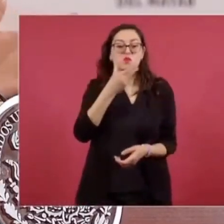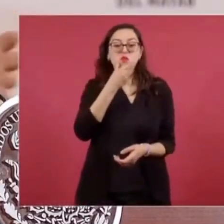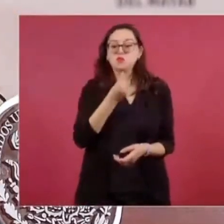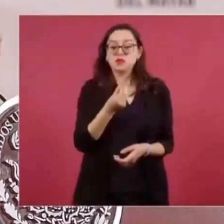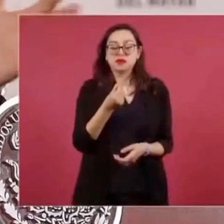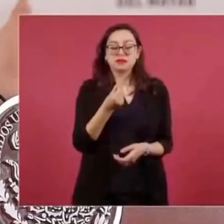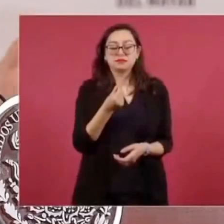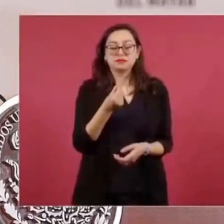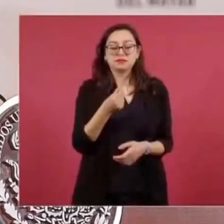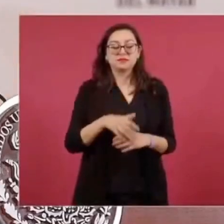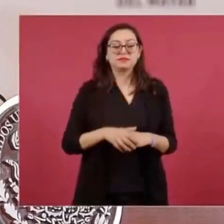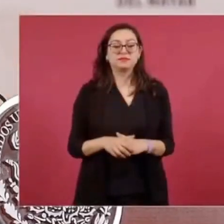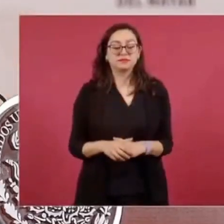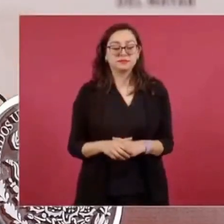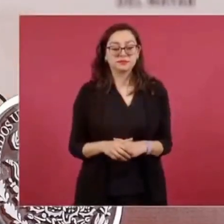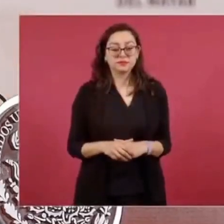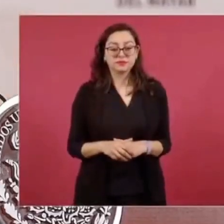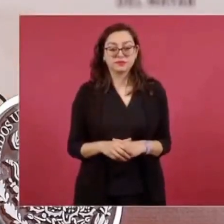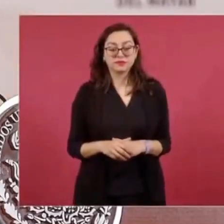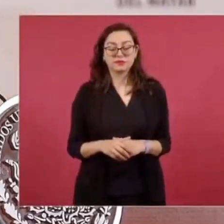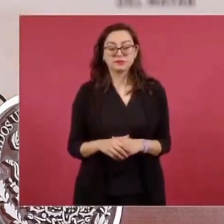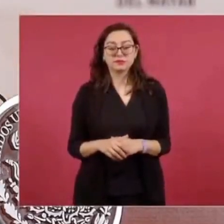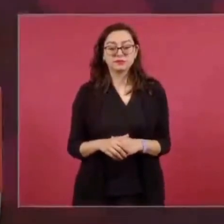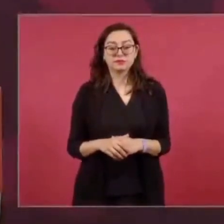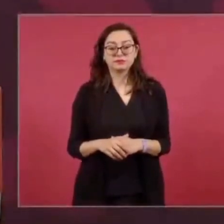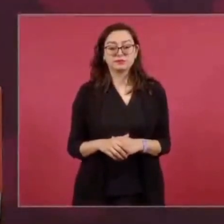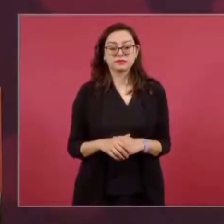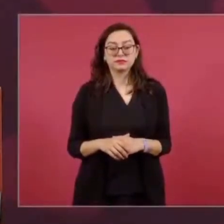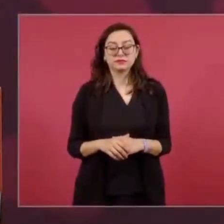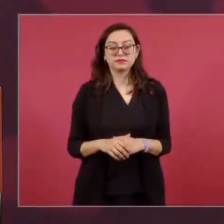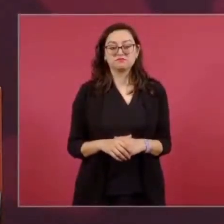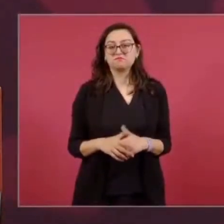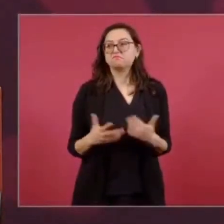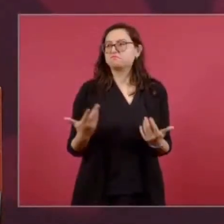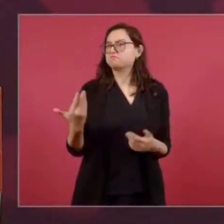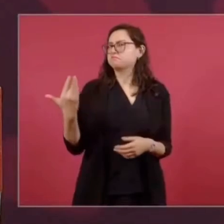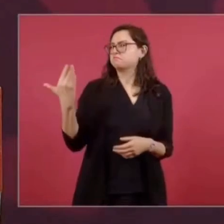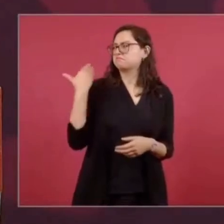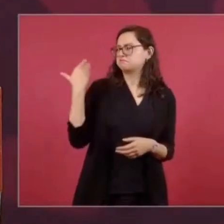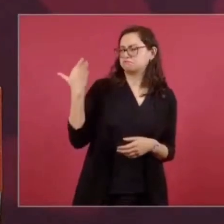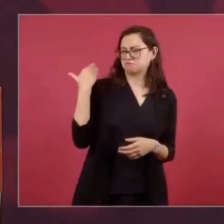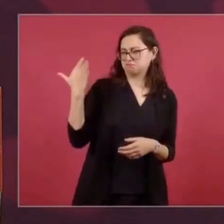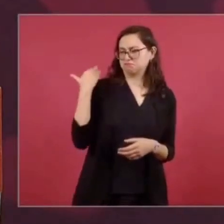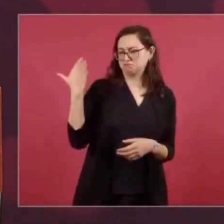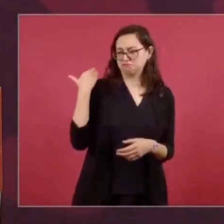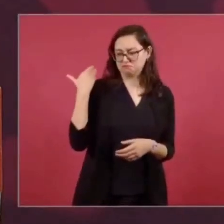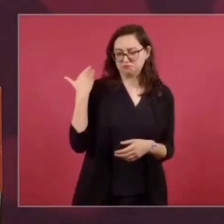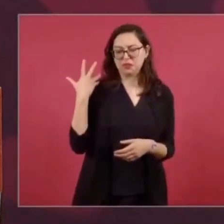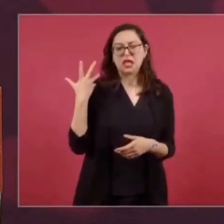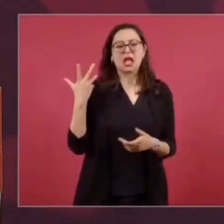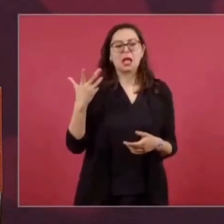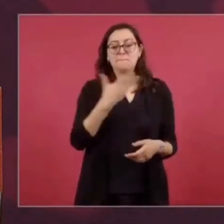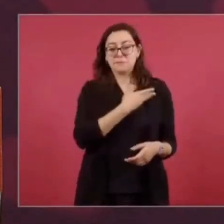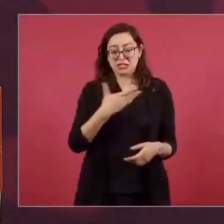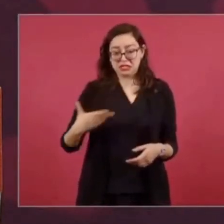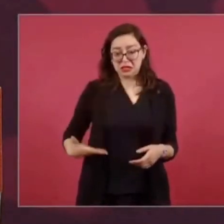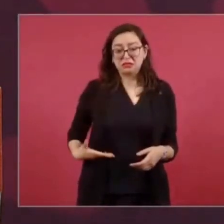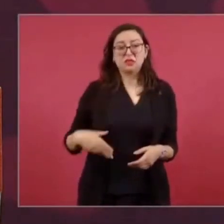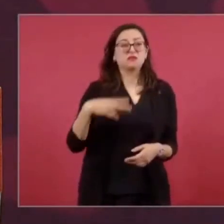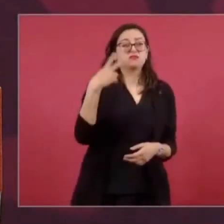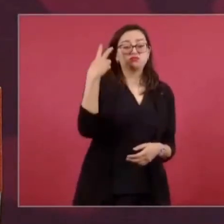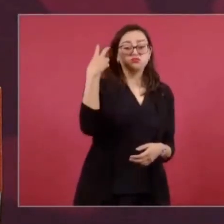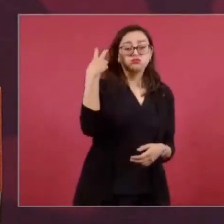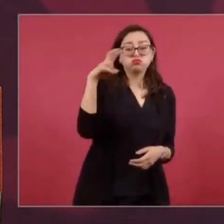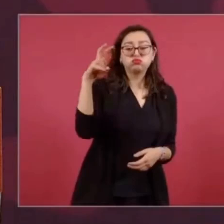Hasta hace poco se recomendaba que a las giras de los presidentes